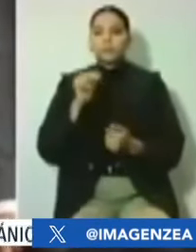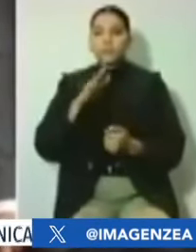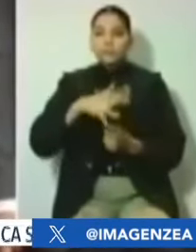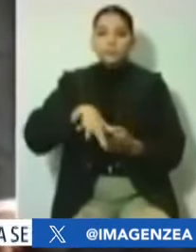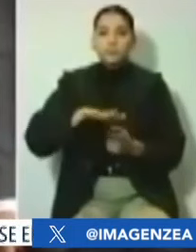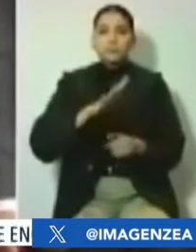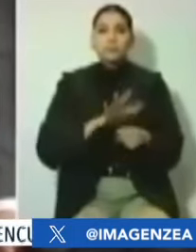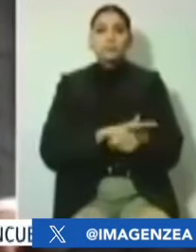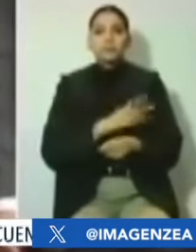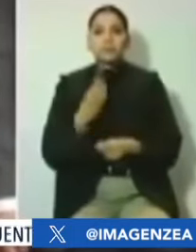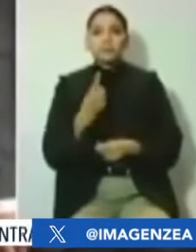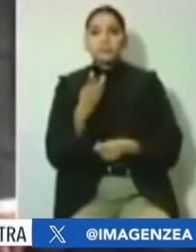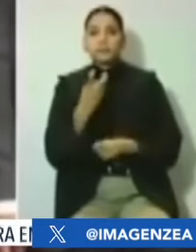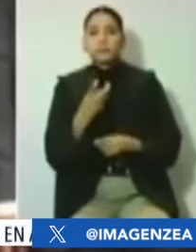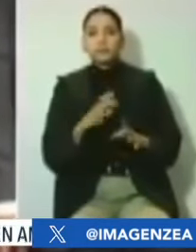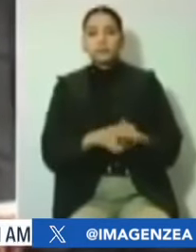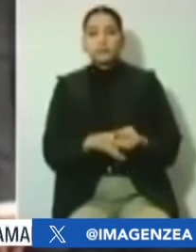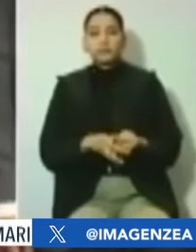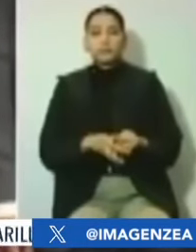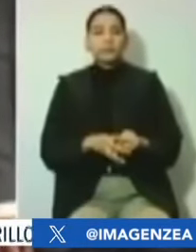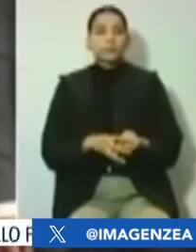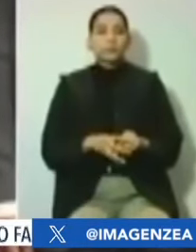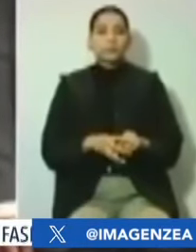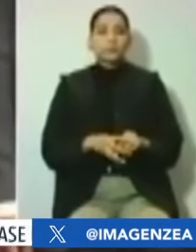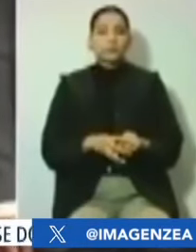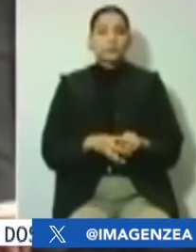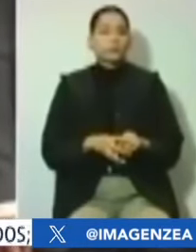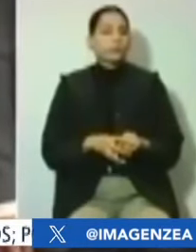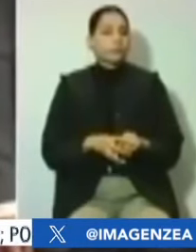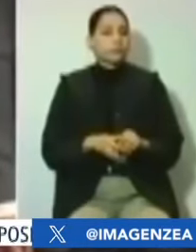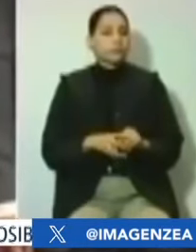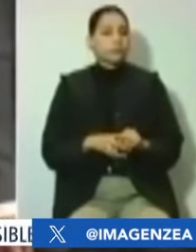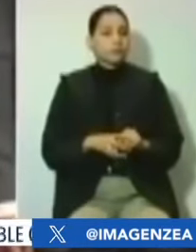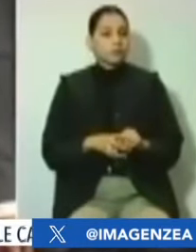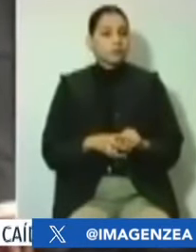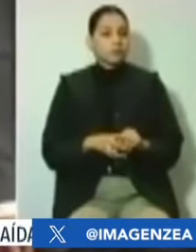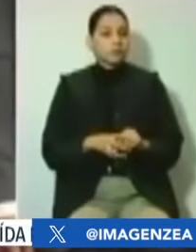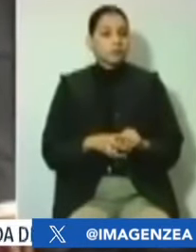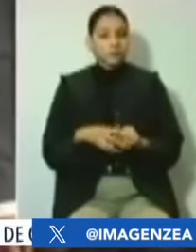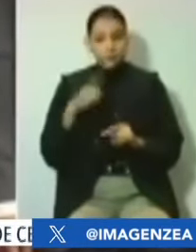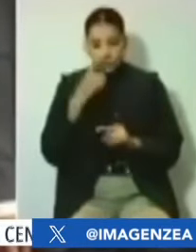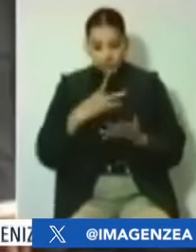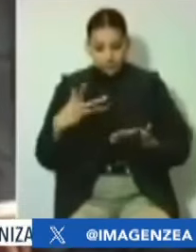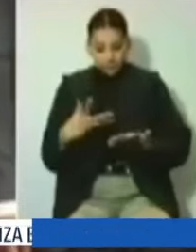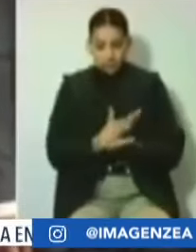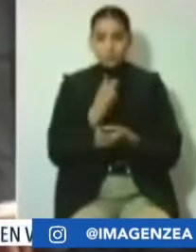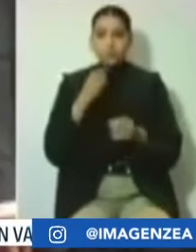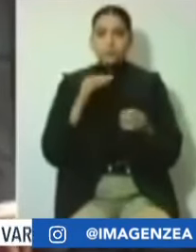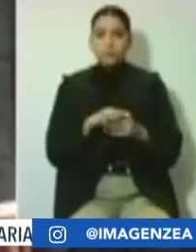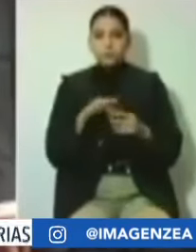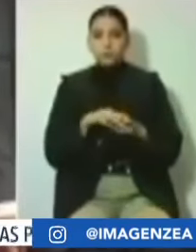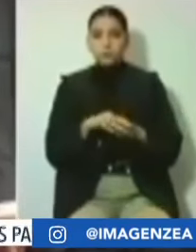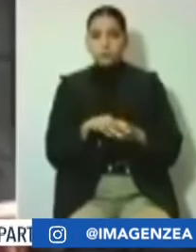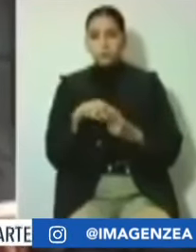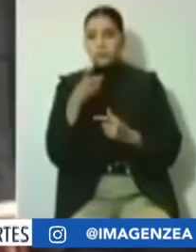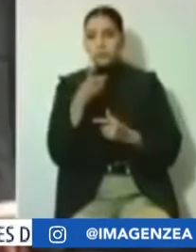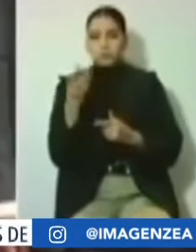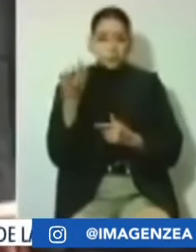porque es luego vox populi que para ganar una elección cosa que es